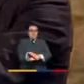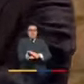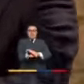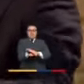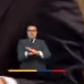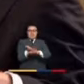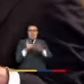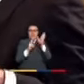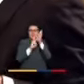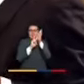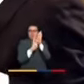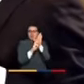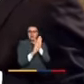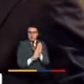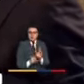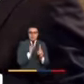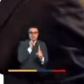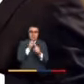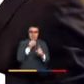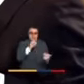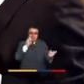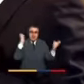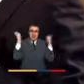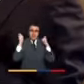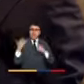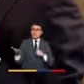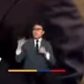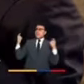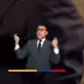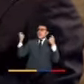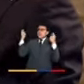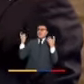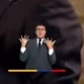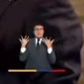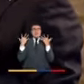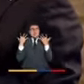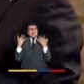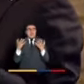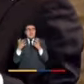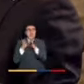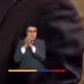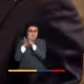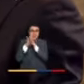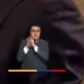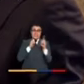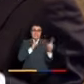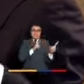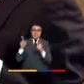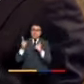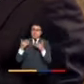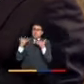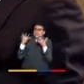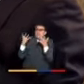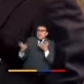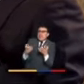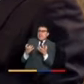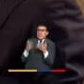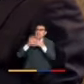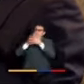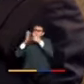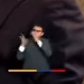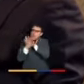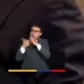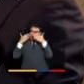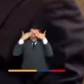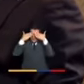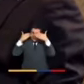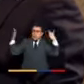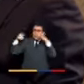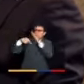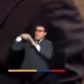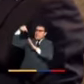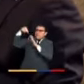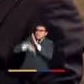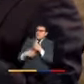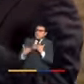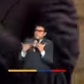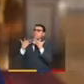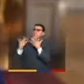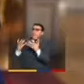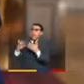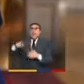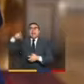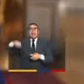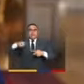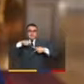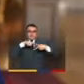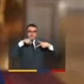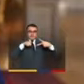Dijimos en campaña que para alcanzar la paz y una democracia más profunda necesitábamos de dos pilares fundamentales,